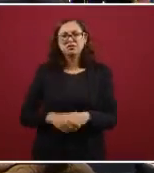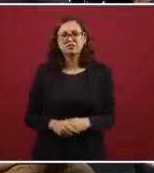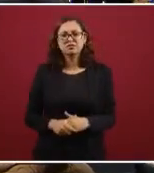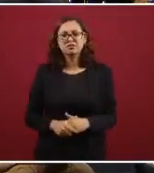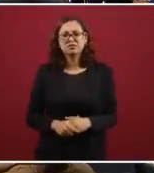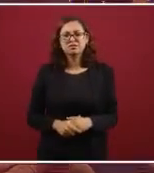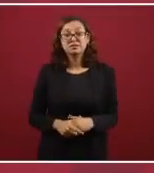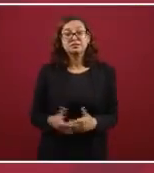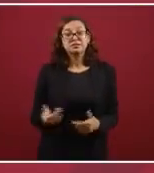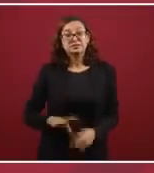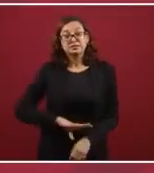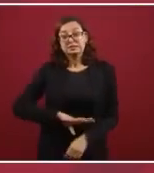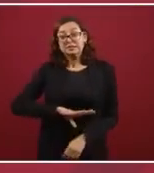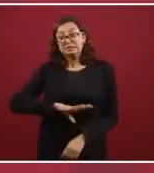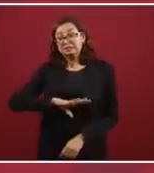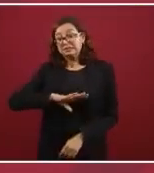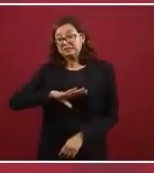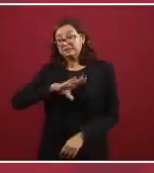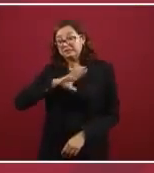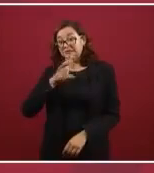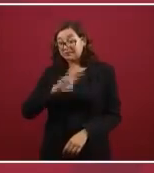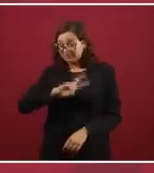Eso sí calienta, ¿eh?